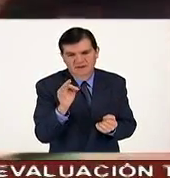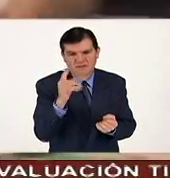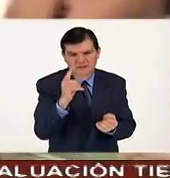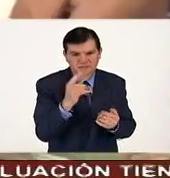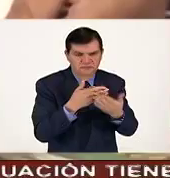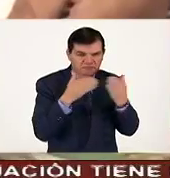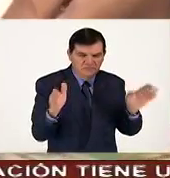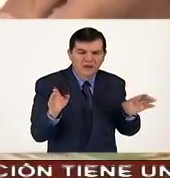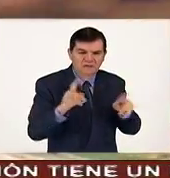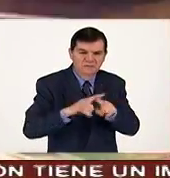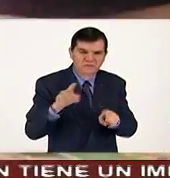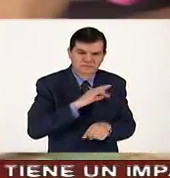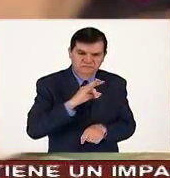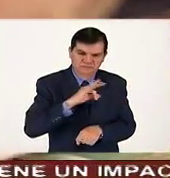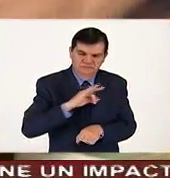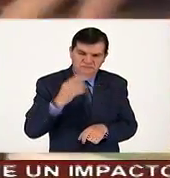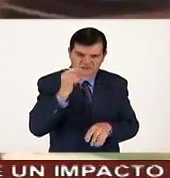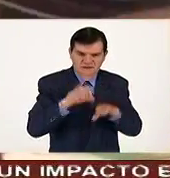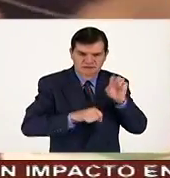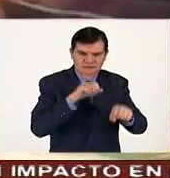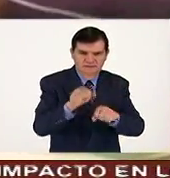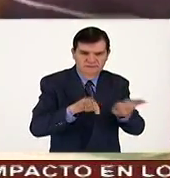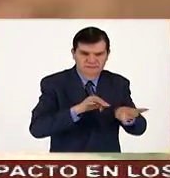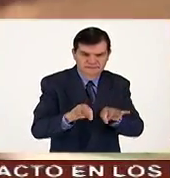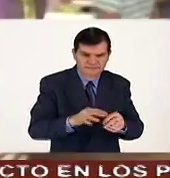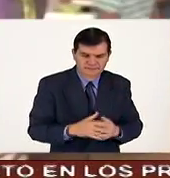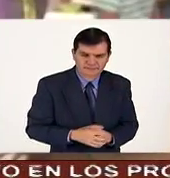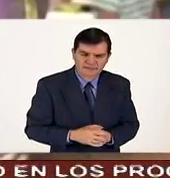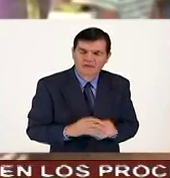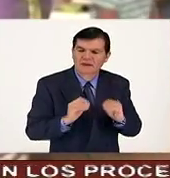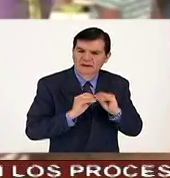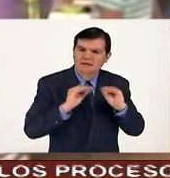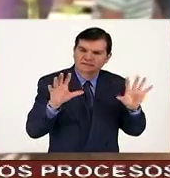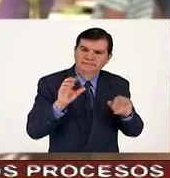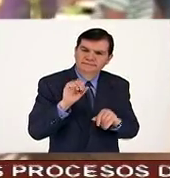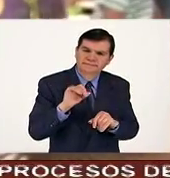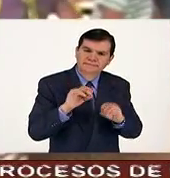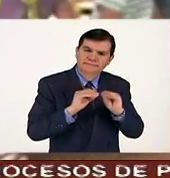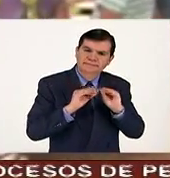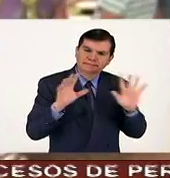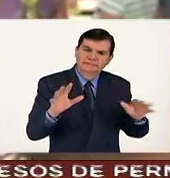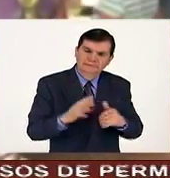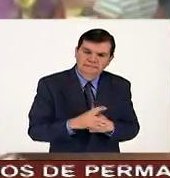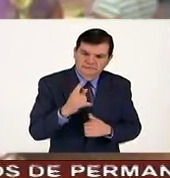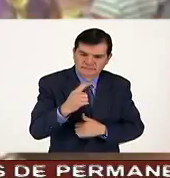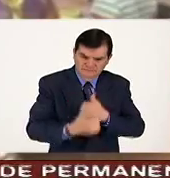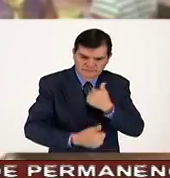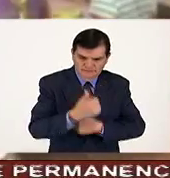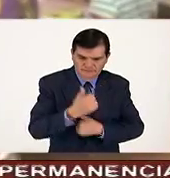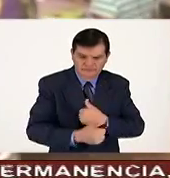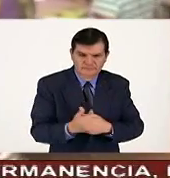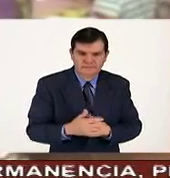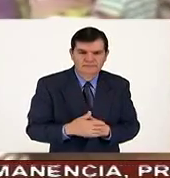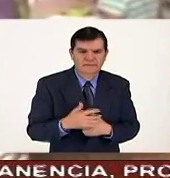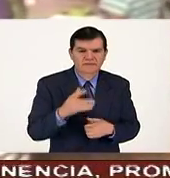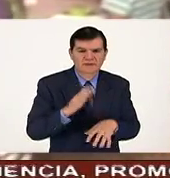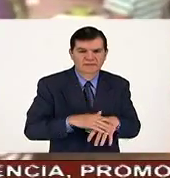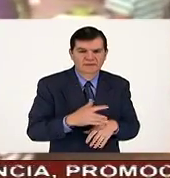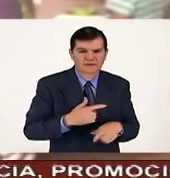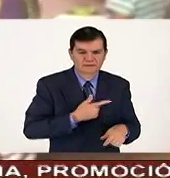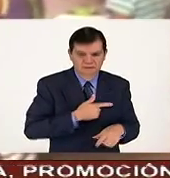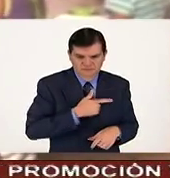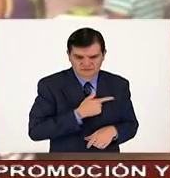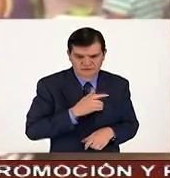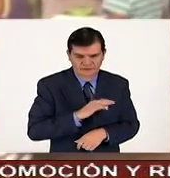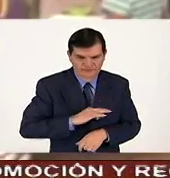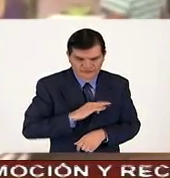un amplio abanico de posibilidades de trabajo, ¿no? Claro, es una carrera más de satisfacciones que a